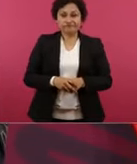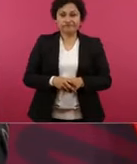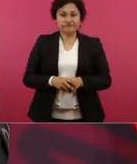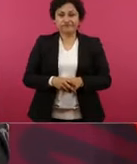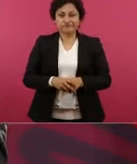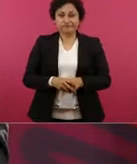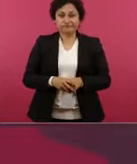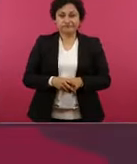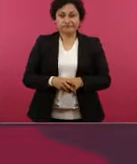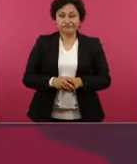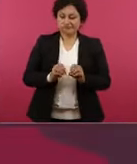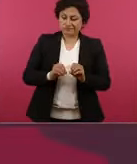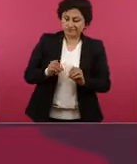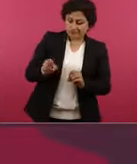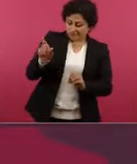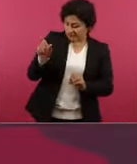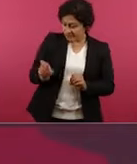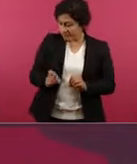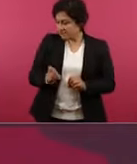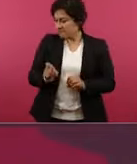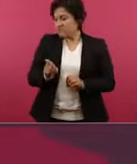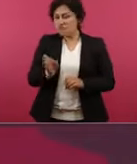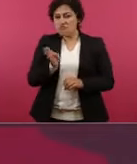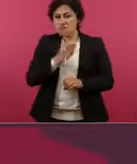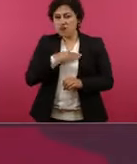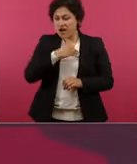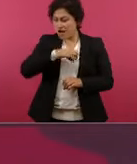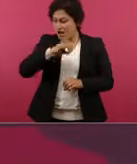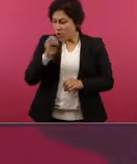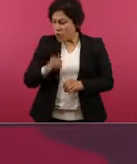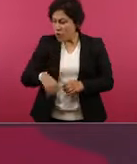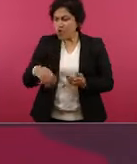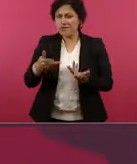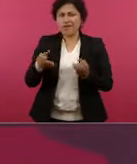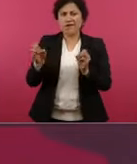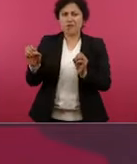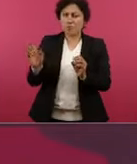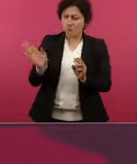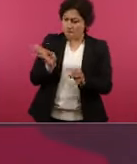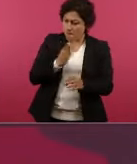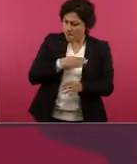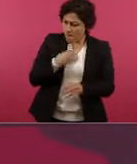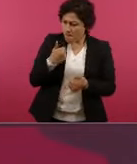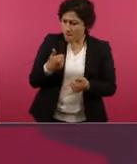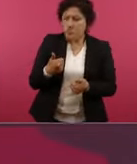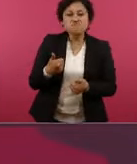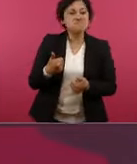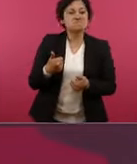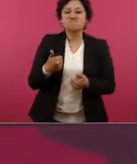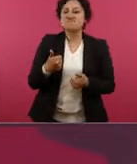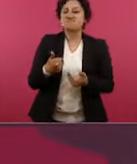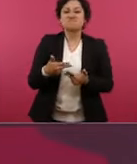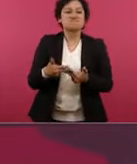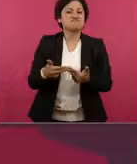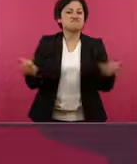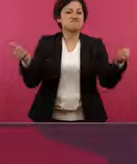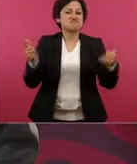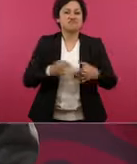progre, buena onda, buena ondita. Ya ven cómo antes, ¿no?,